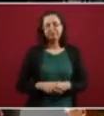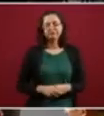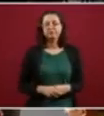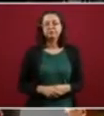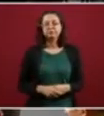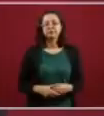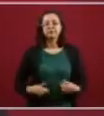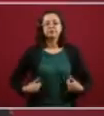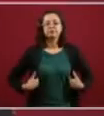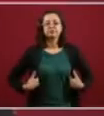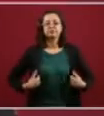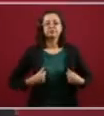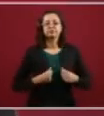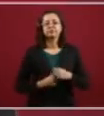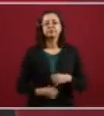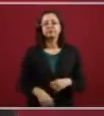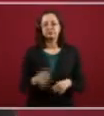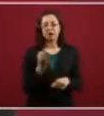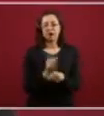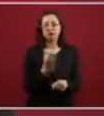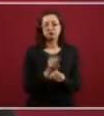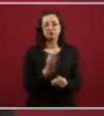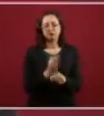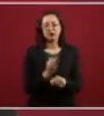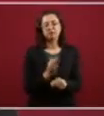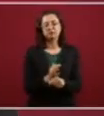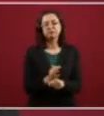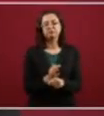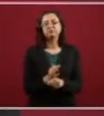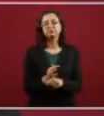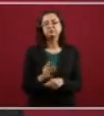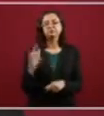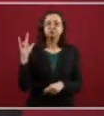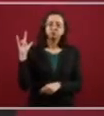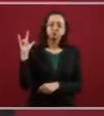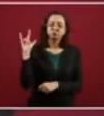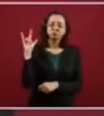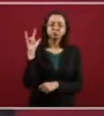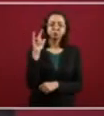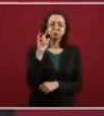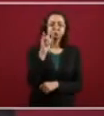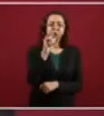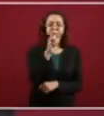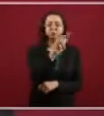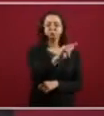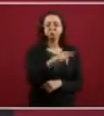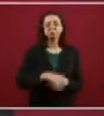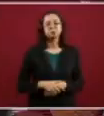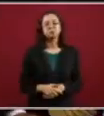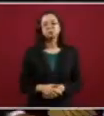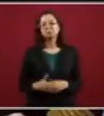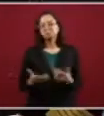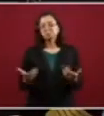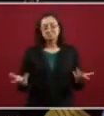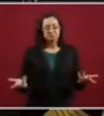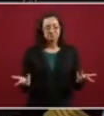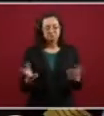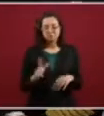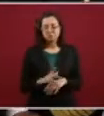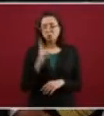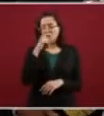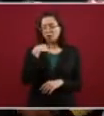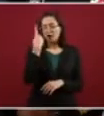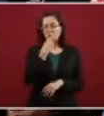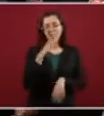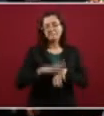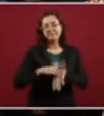estos momentos están en eso. Eso va a provocar otro retraso de aproximadamente un poco más de 1 hora,